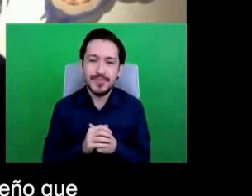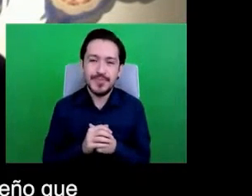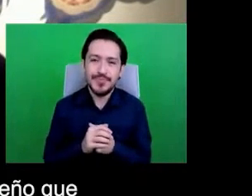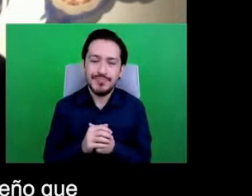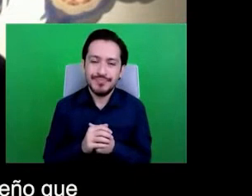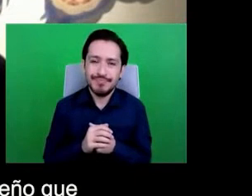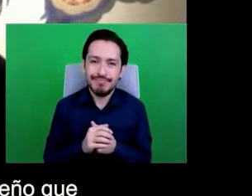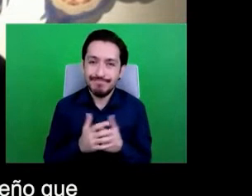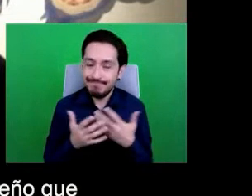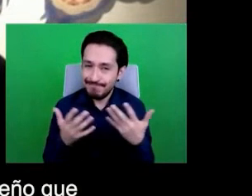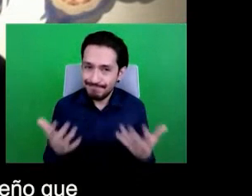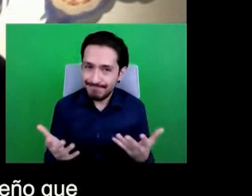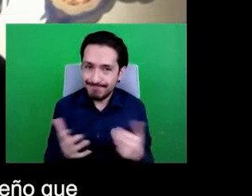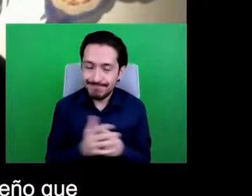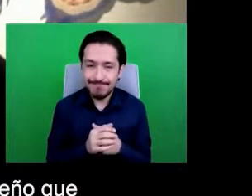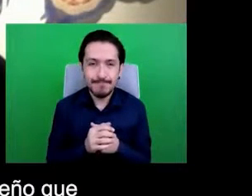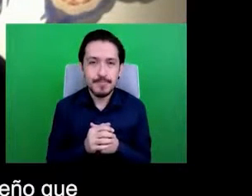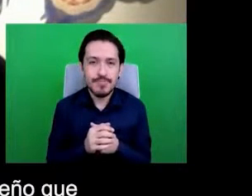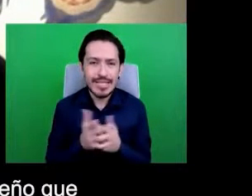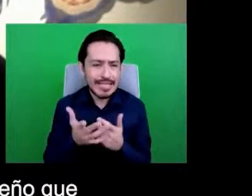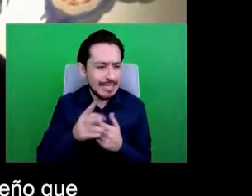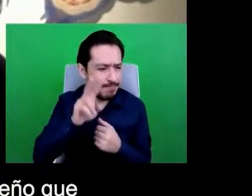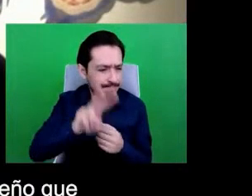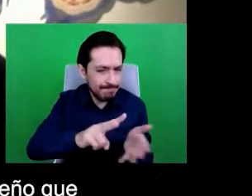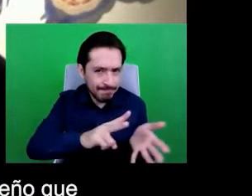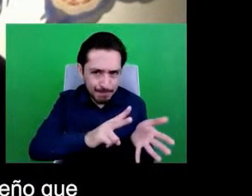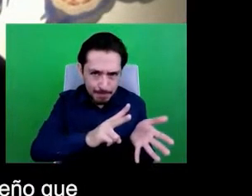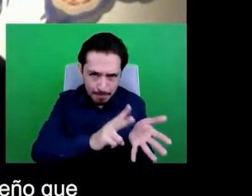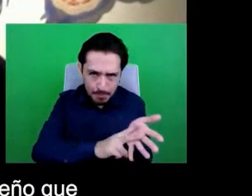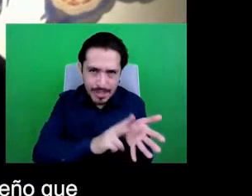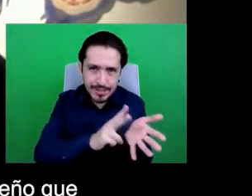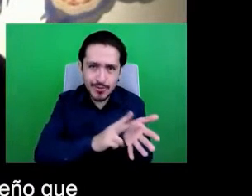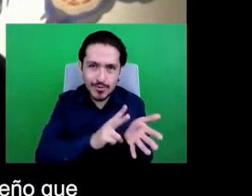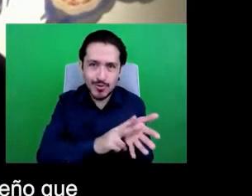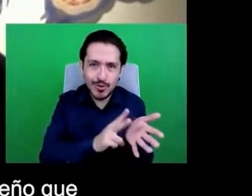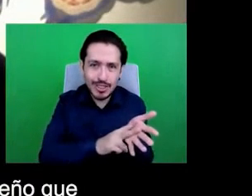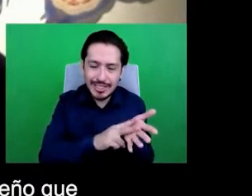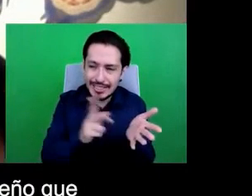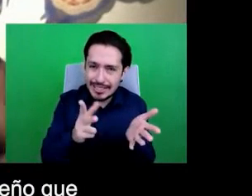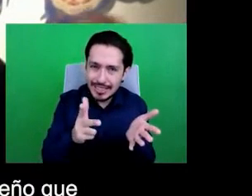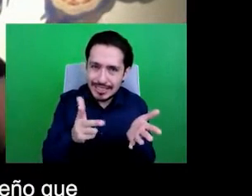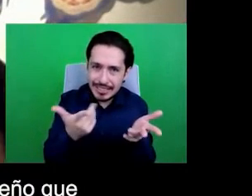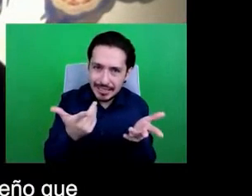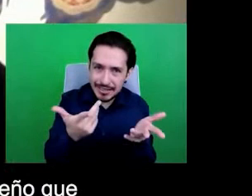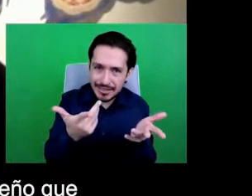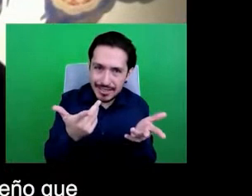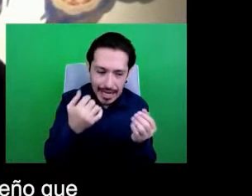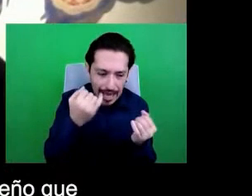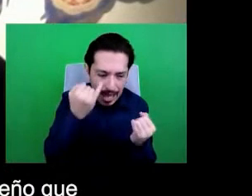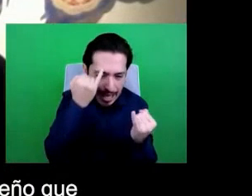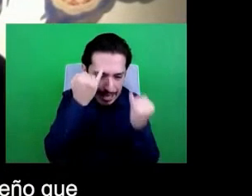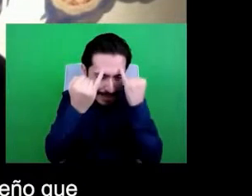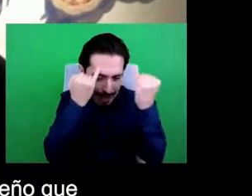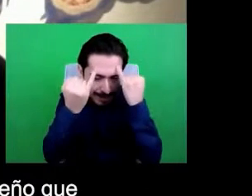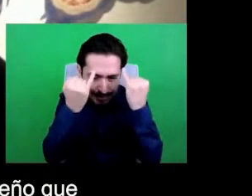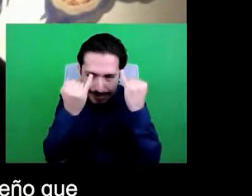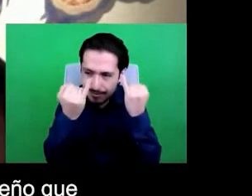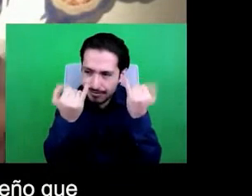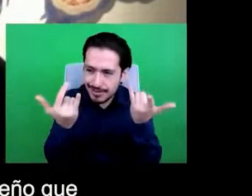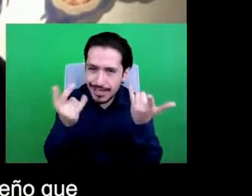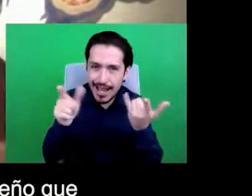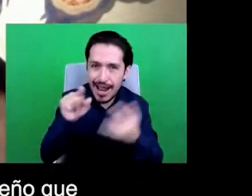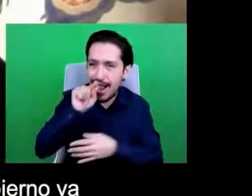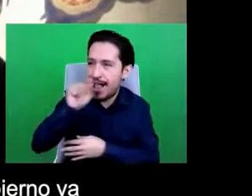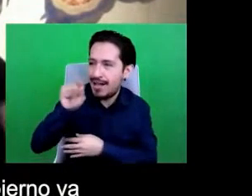Así que el valor real de la co-creación y del co-diseño que se está practicando en